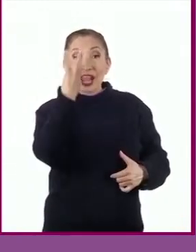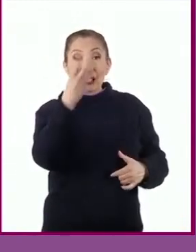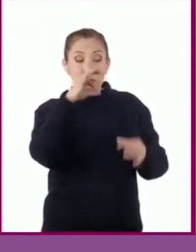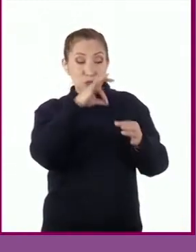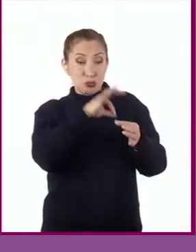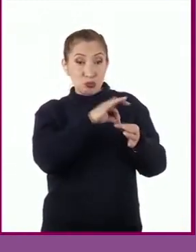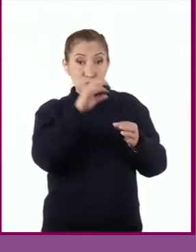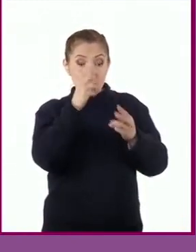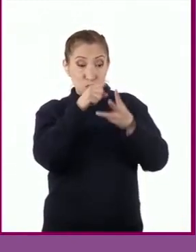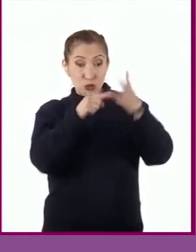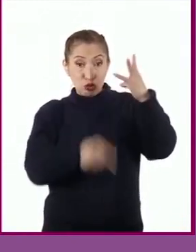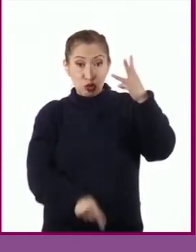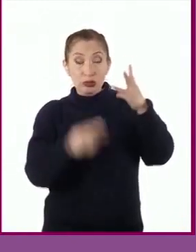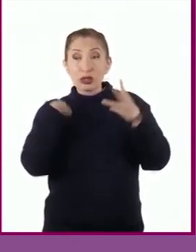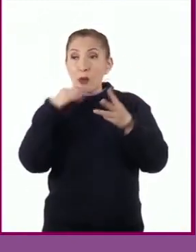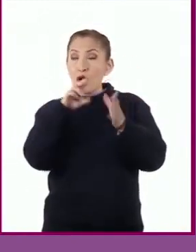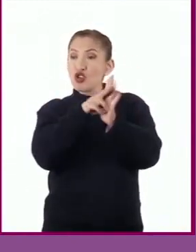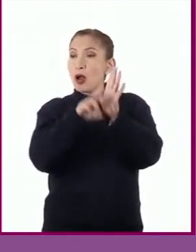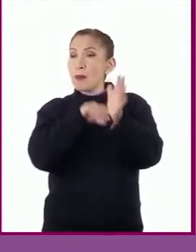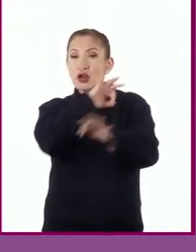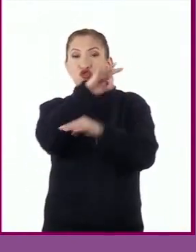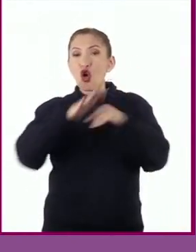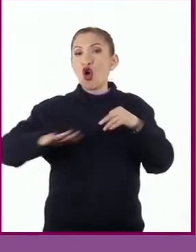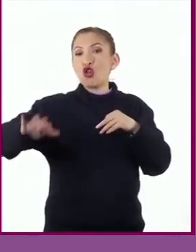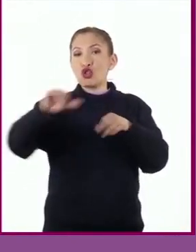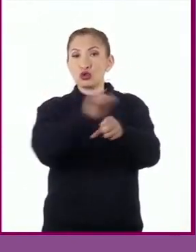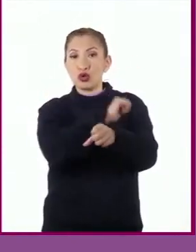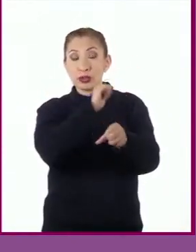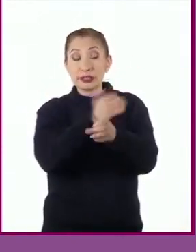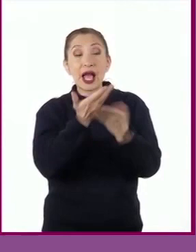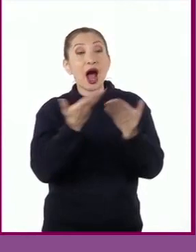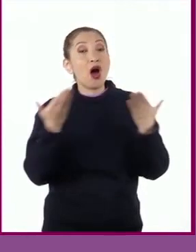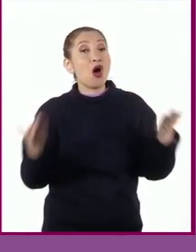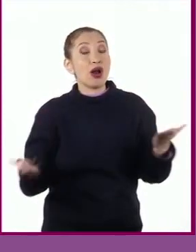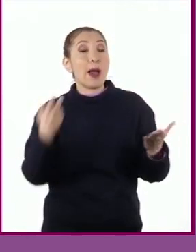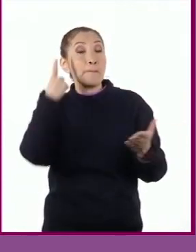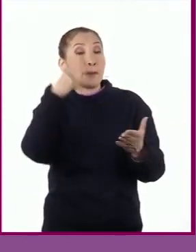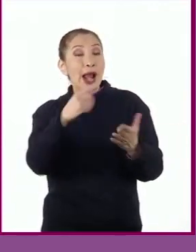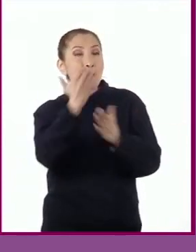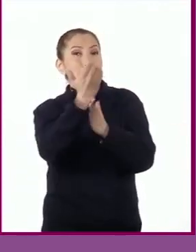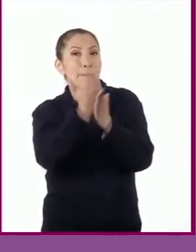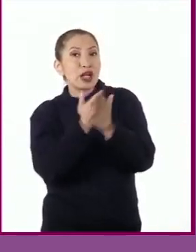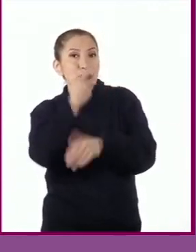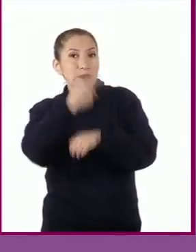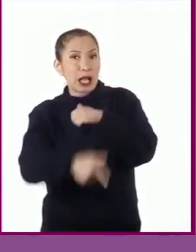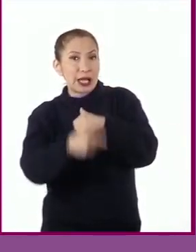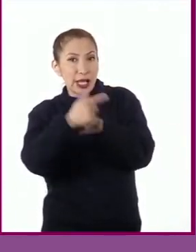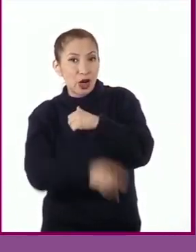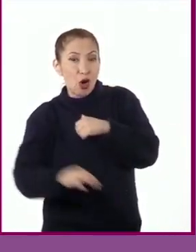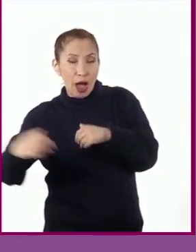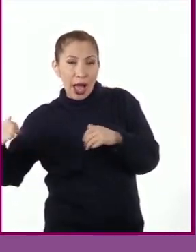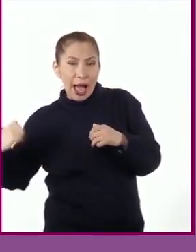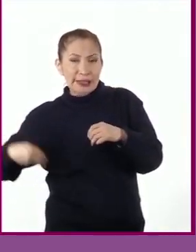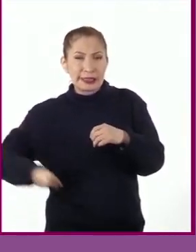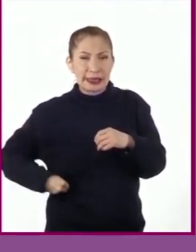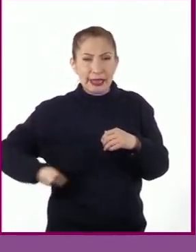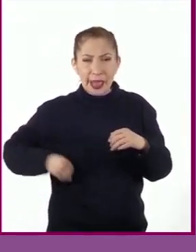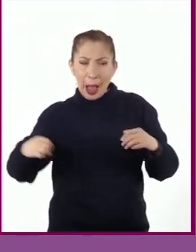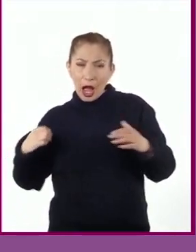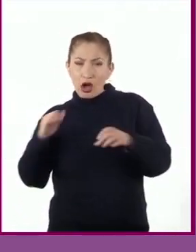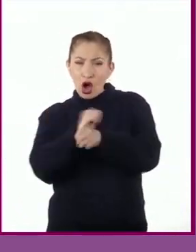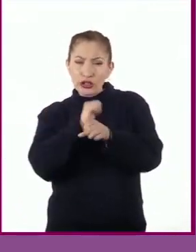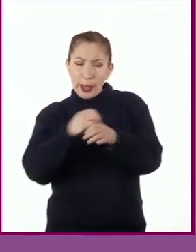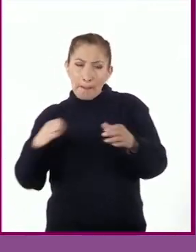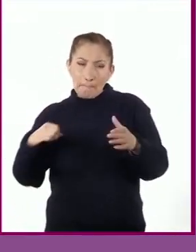se convertiría en una norma universal para los automóviles. Hoy en día, y para minimizar los riesgos en los accidentes automovilísticos,